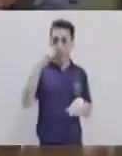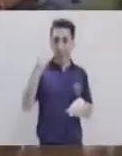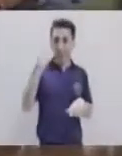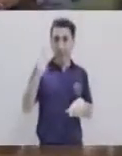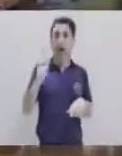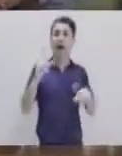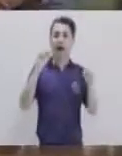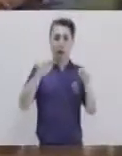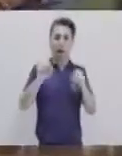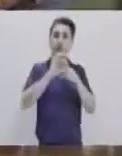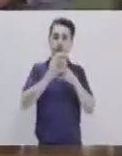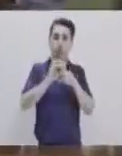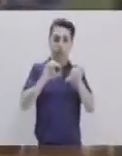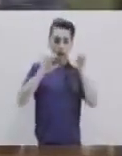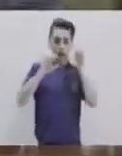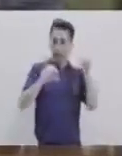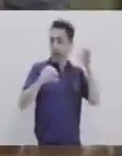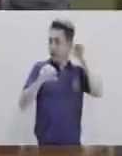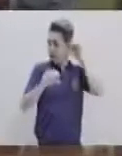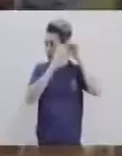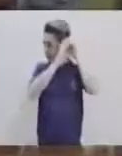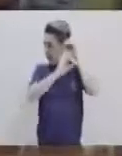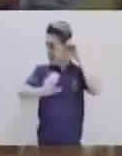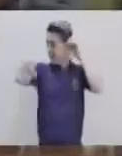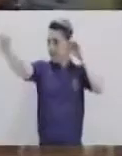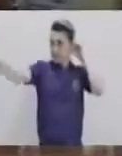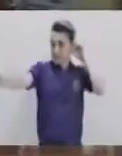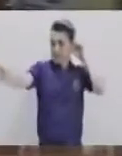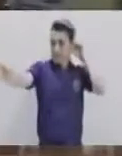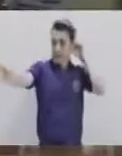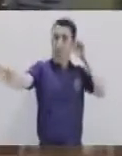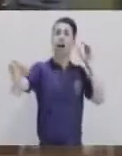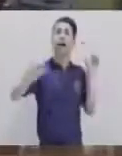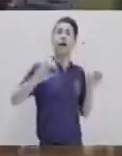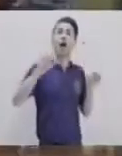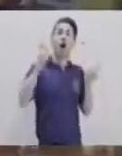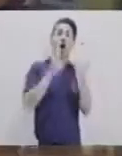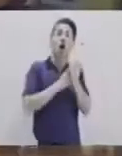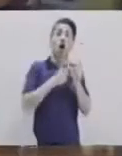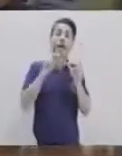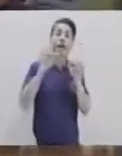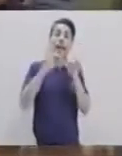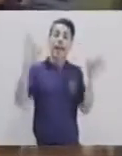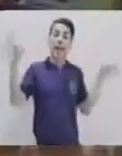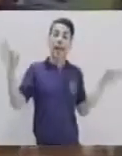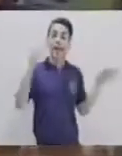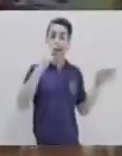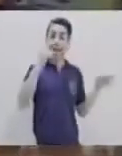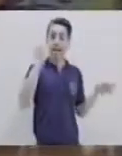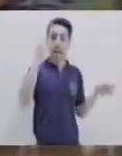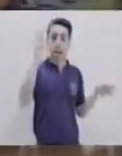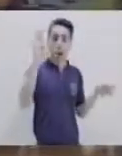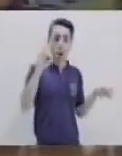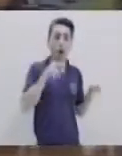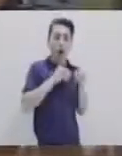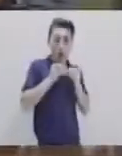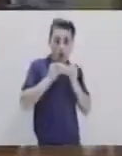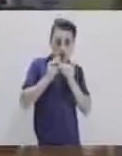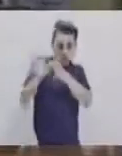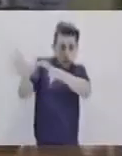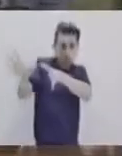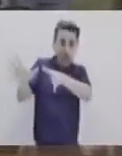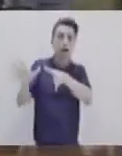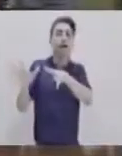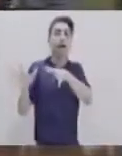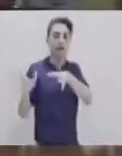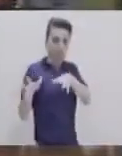funciona, porque la energía de un lado se transporta por medio del hilo hacia el otro extremo. El sonido es